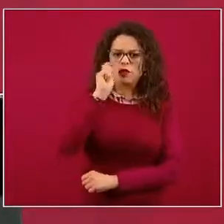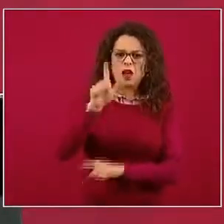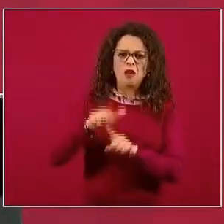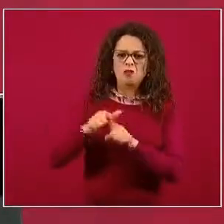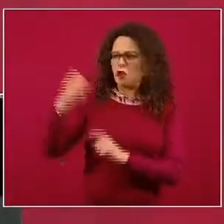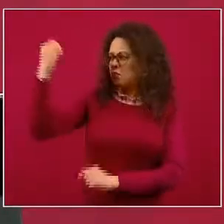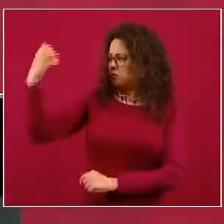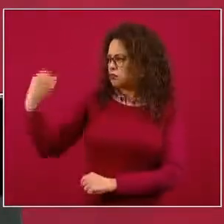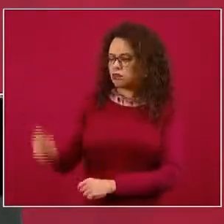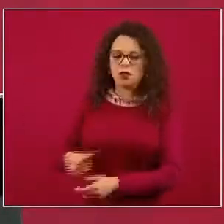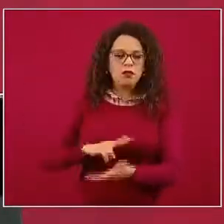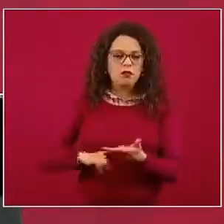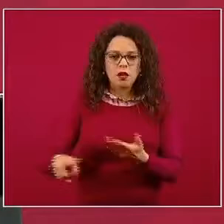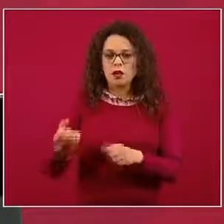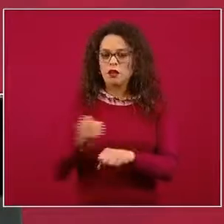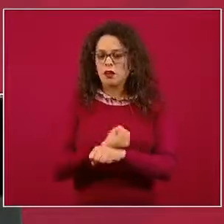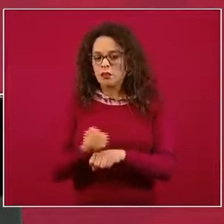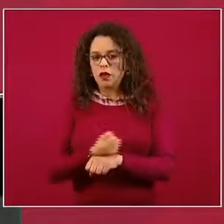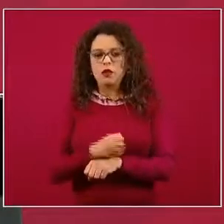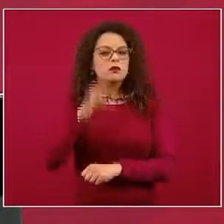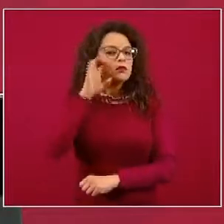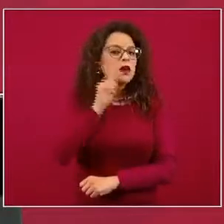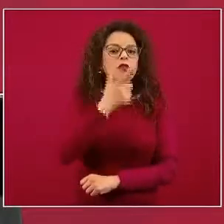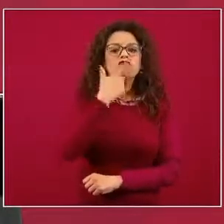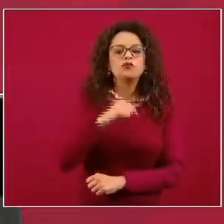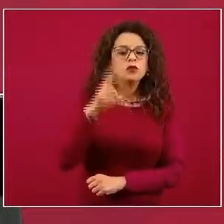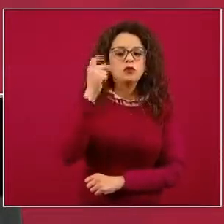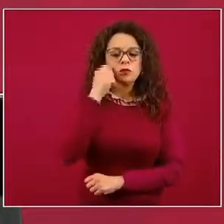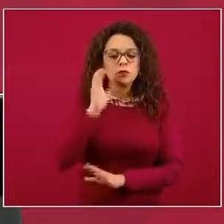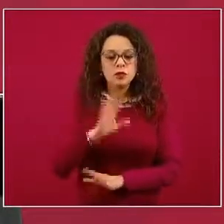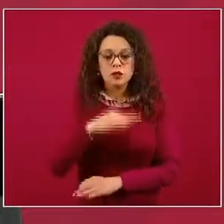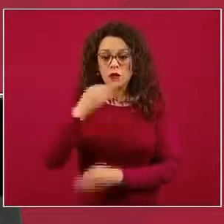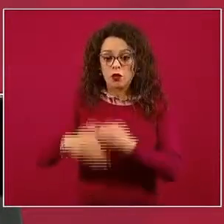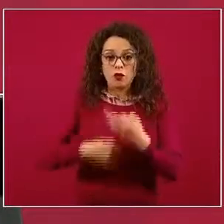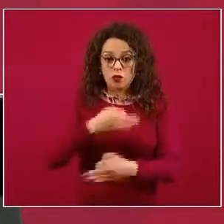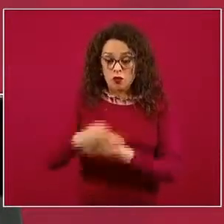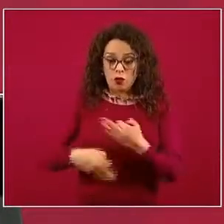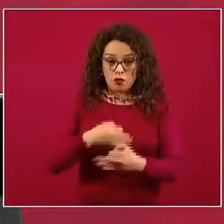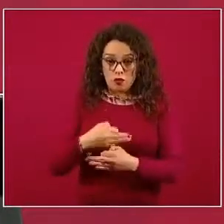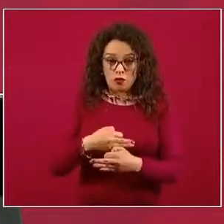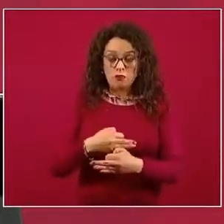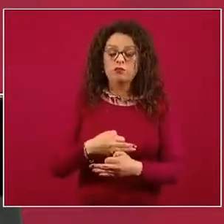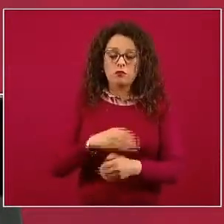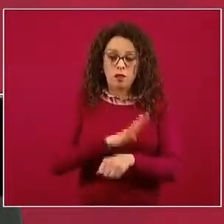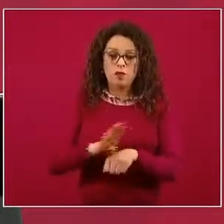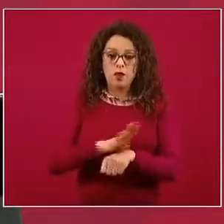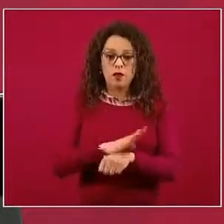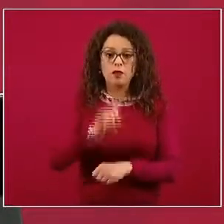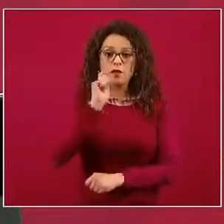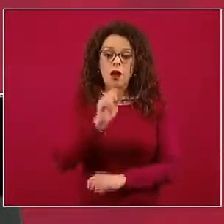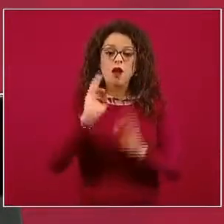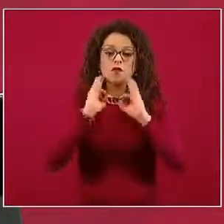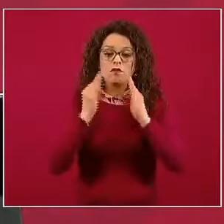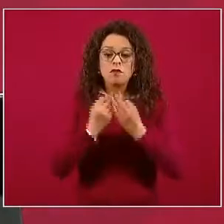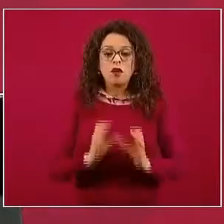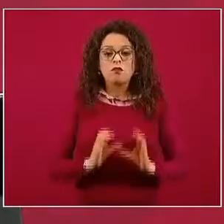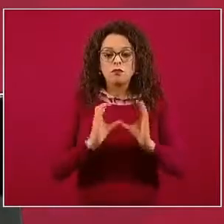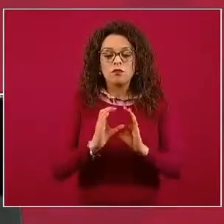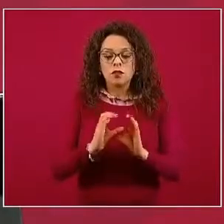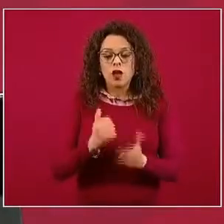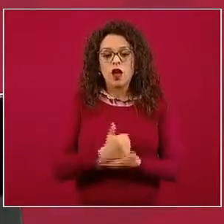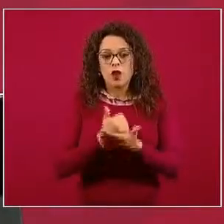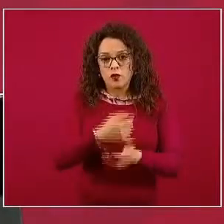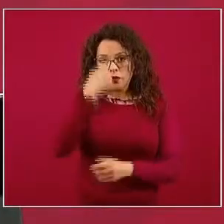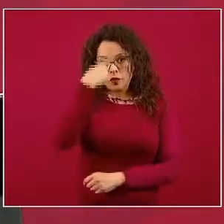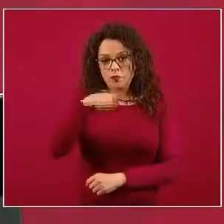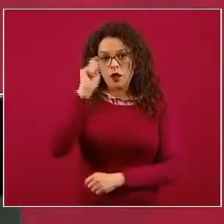verde, amarillo, naranja o rojo, en todo momento son benéficas aquellas medidas que ayudan a reducir la